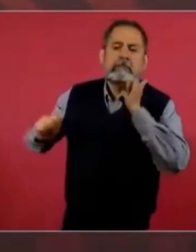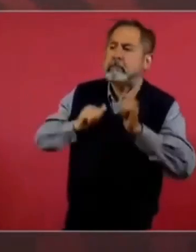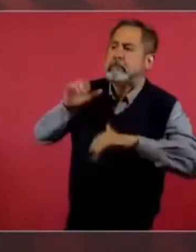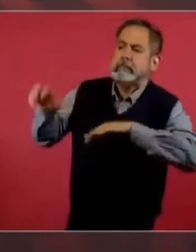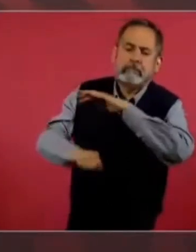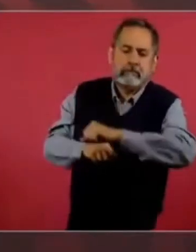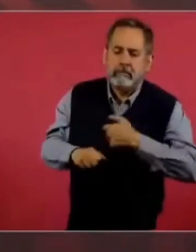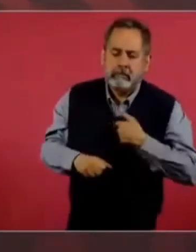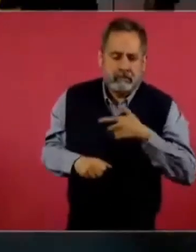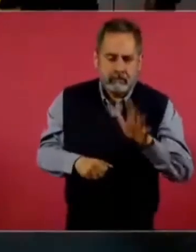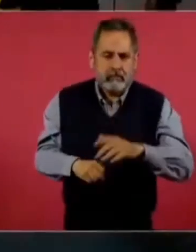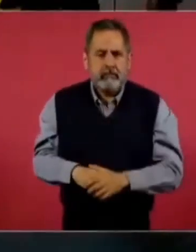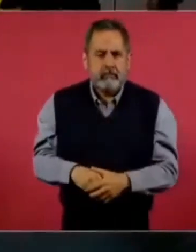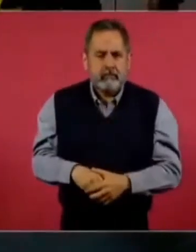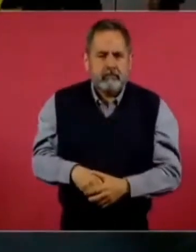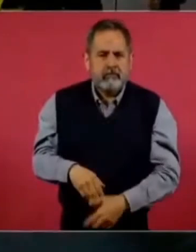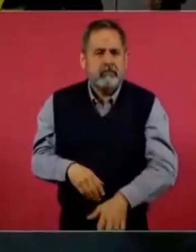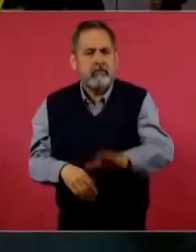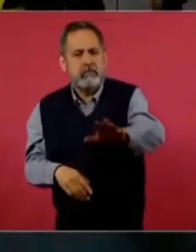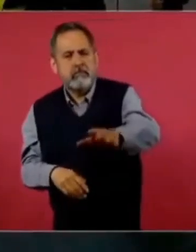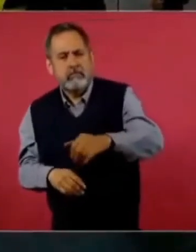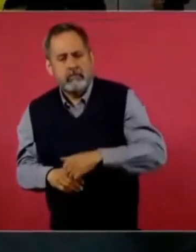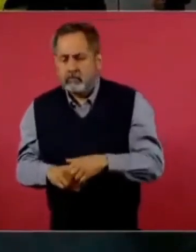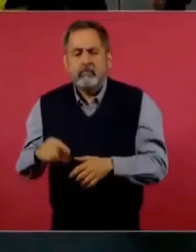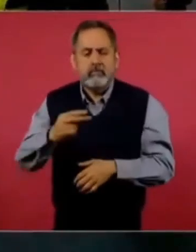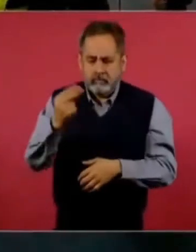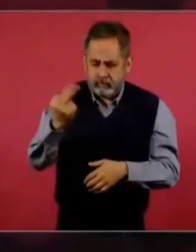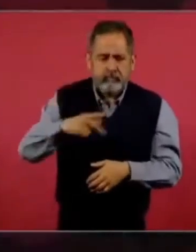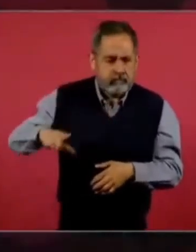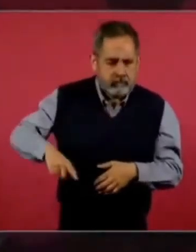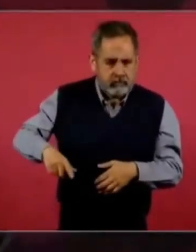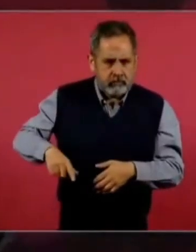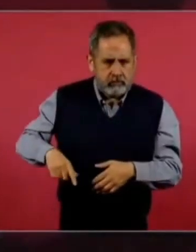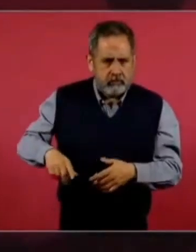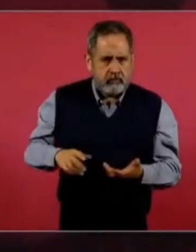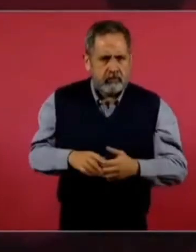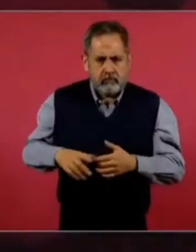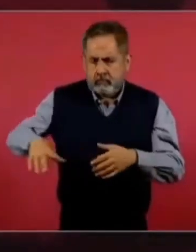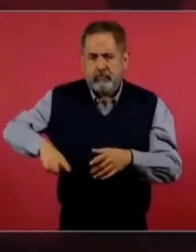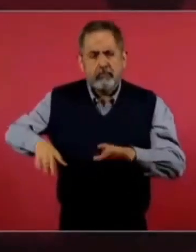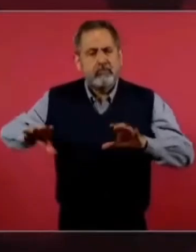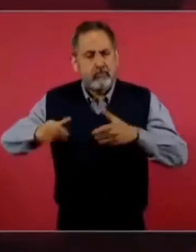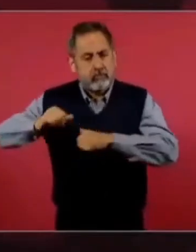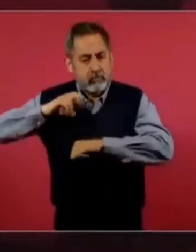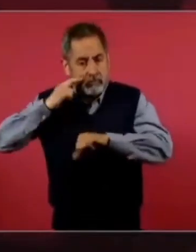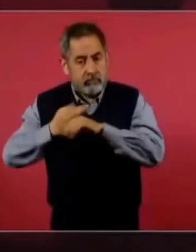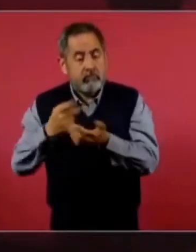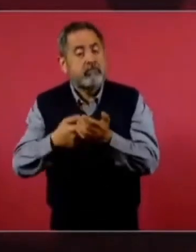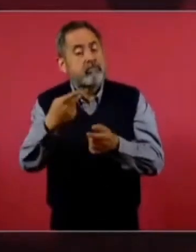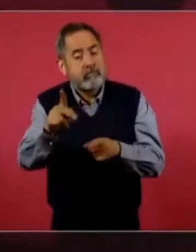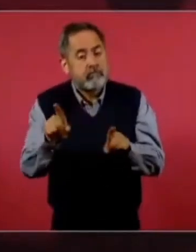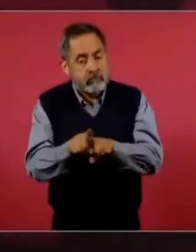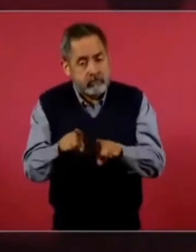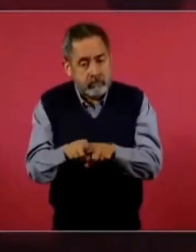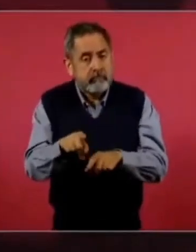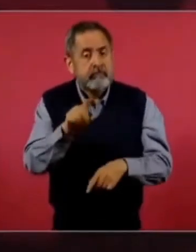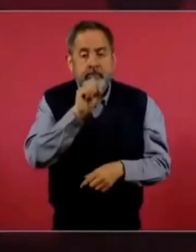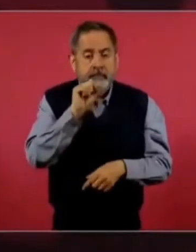Eso no. Segalmex se necesita el Estado. De acuerdo. Se necesita el Estado. Bueno, pero también un